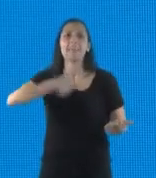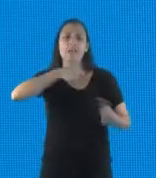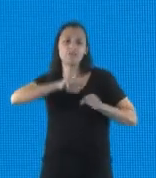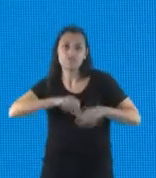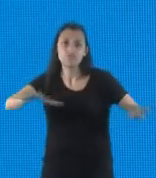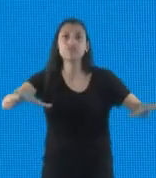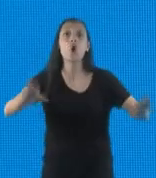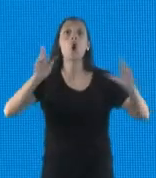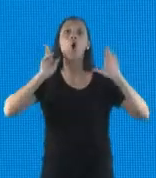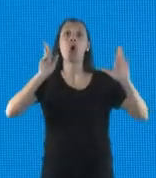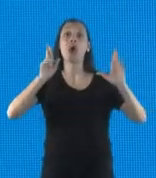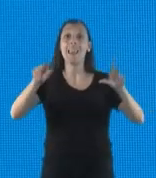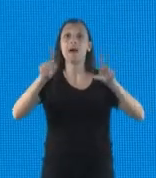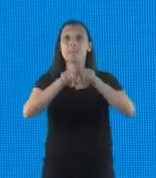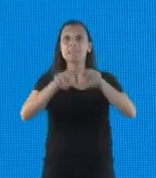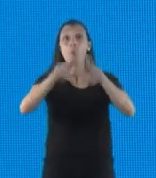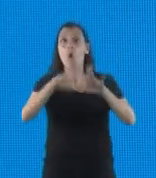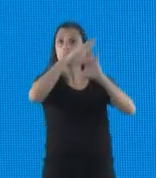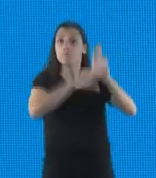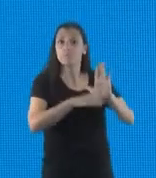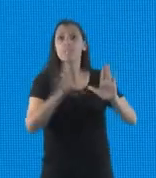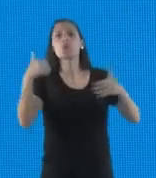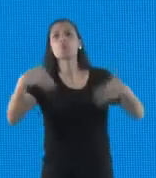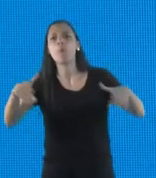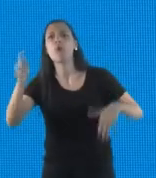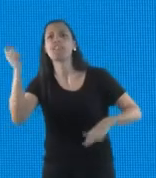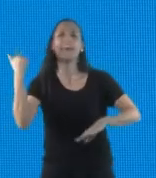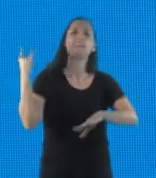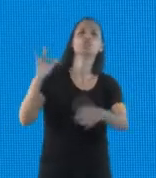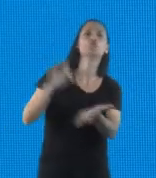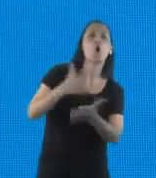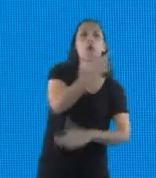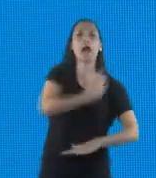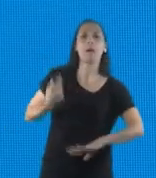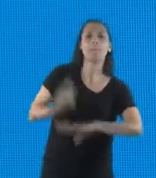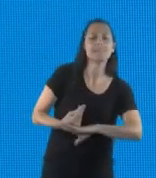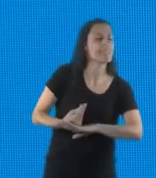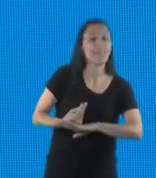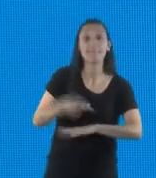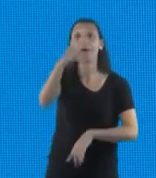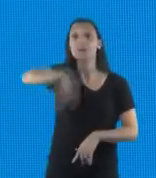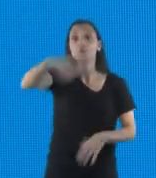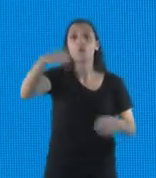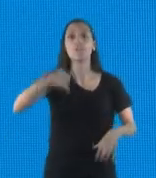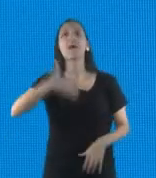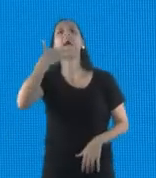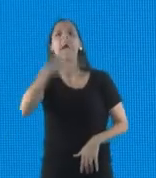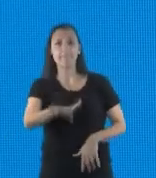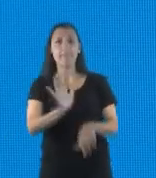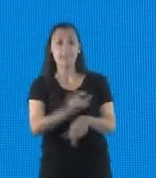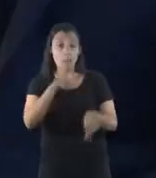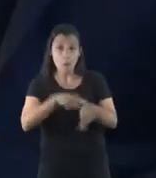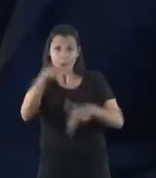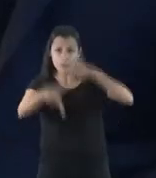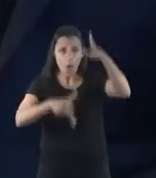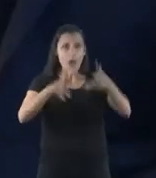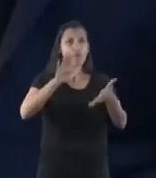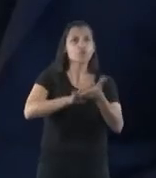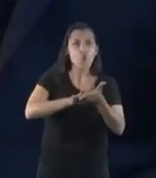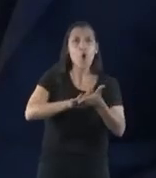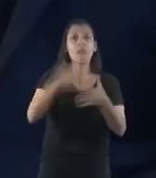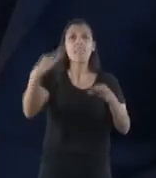y esperemos que gobierne quien gobierne en la Argentina, se entienda que cuando hablamos de aumentar